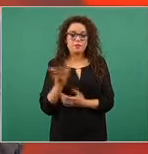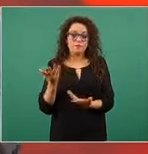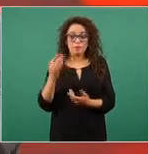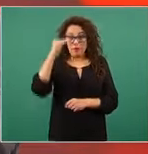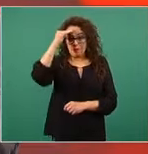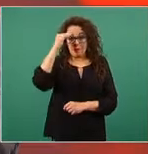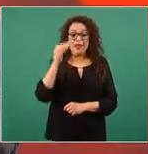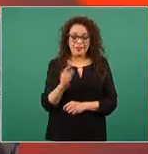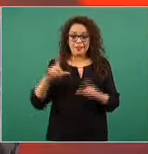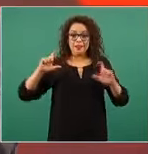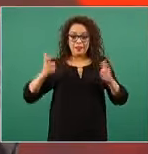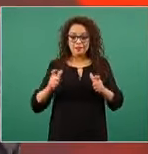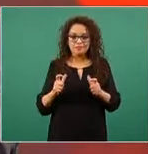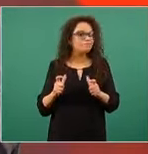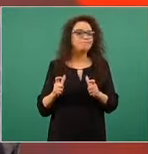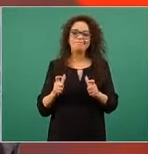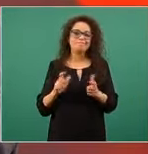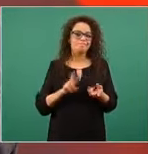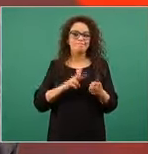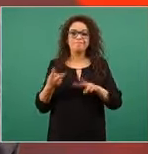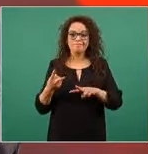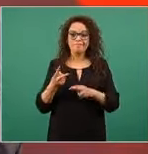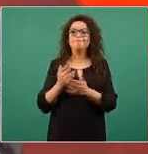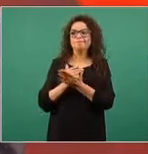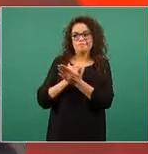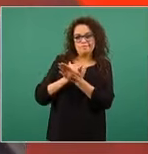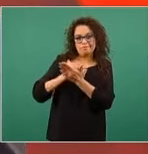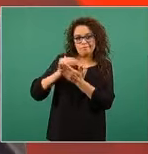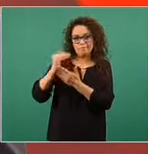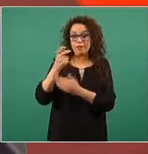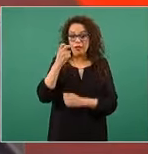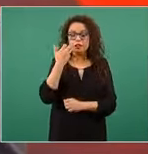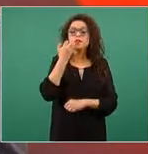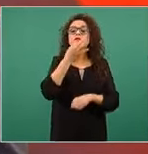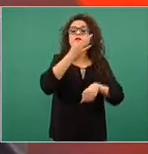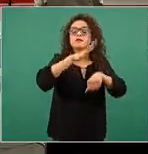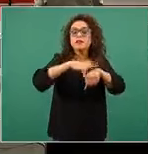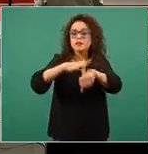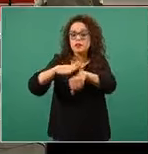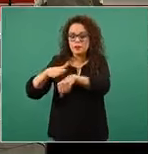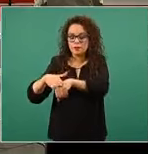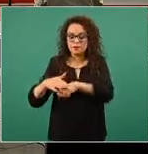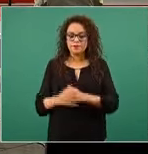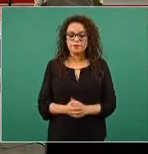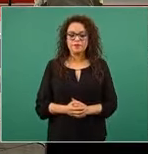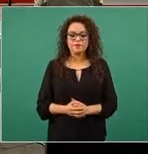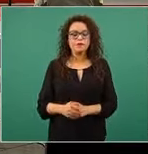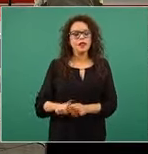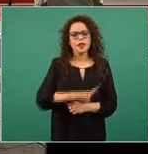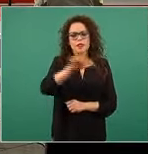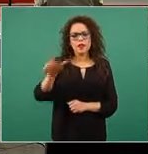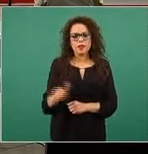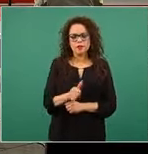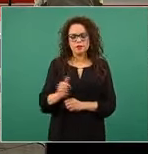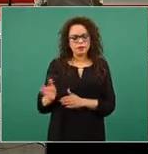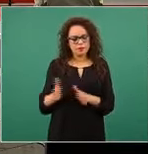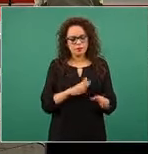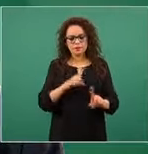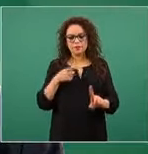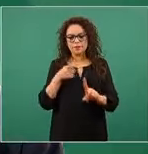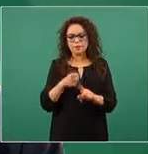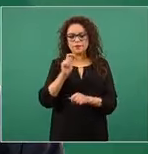está aumentando. Y esa es la advertencia que queremos hacer. Y enseguida comentaremos sobre la vacunación